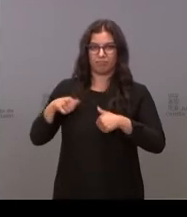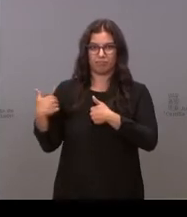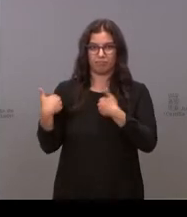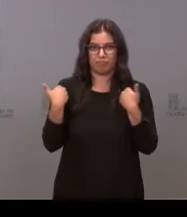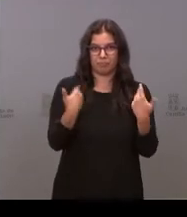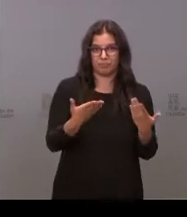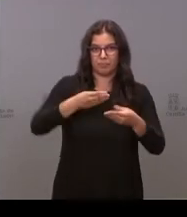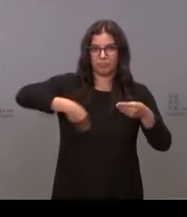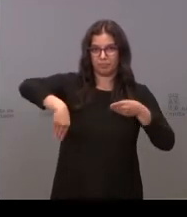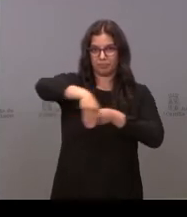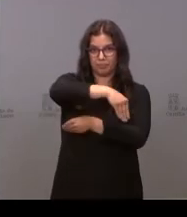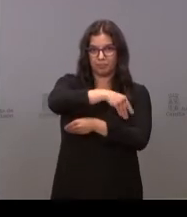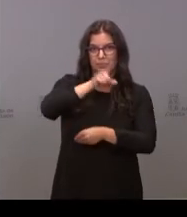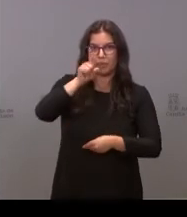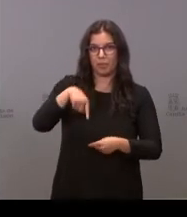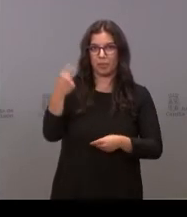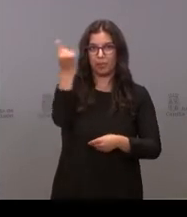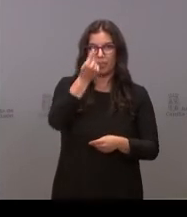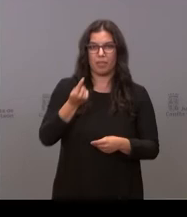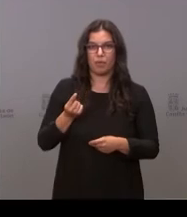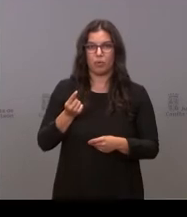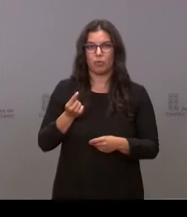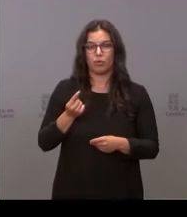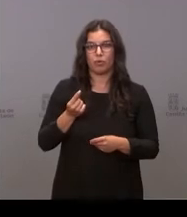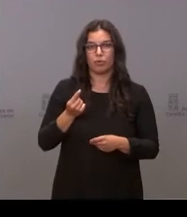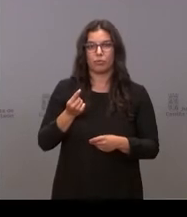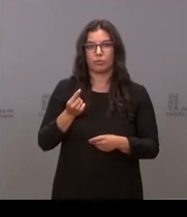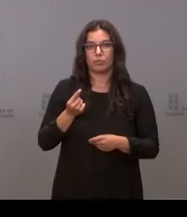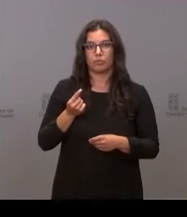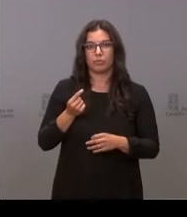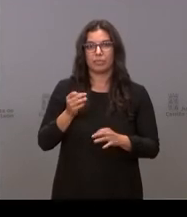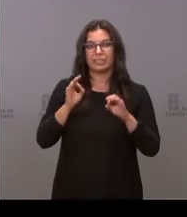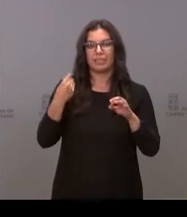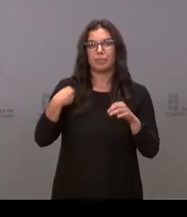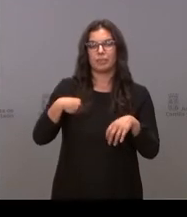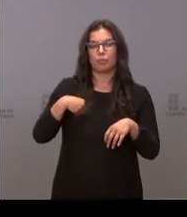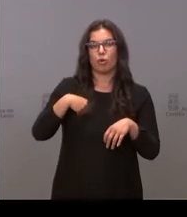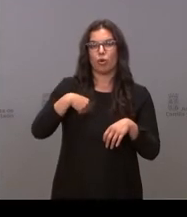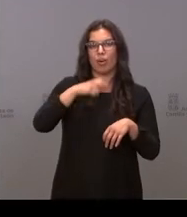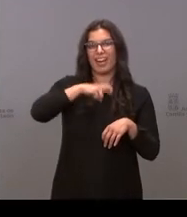También el dibujo de la silueta de la Catedral de Burgos,